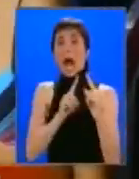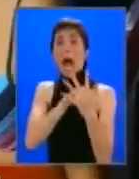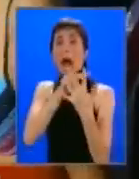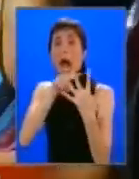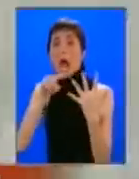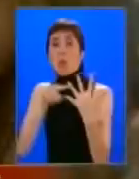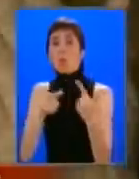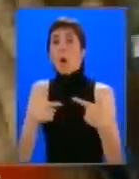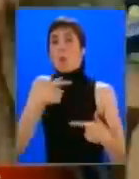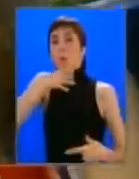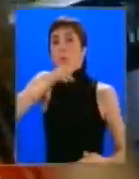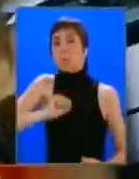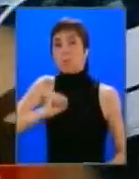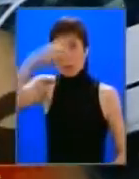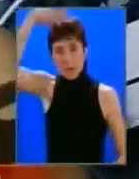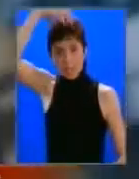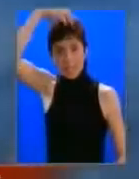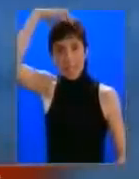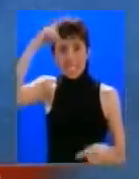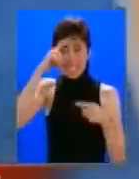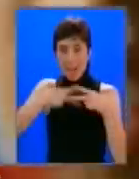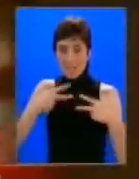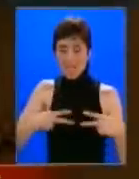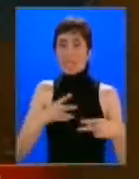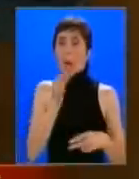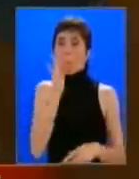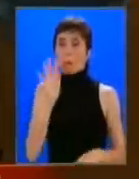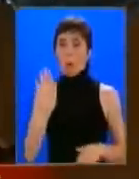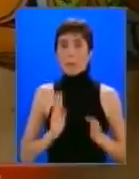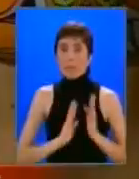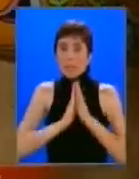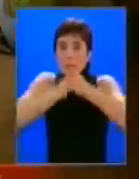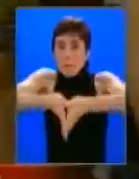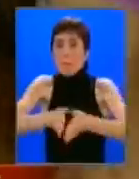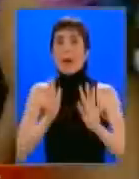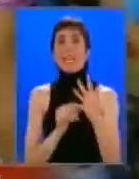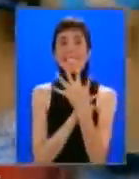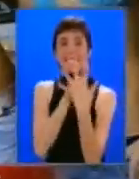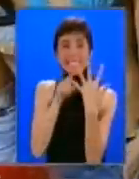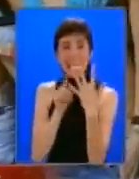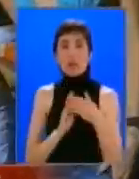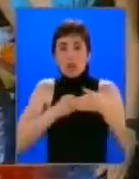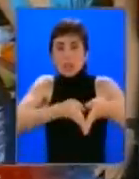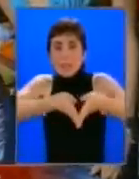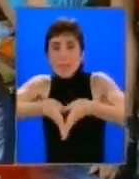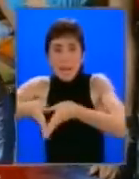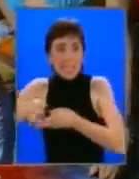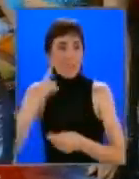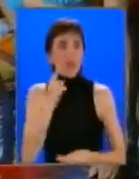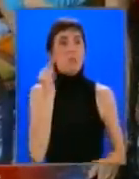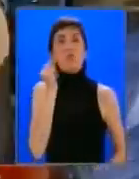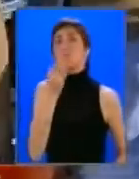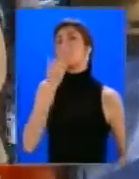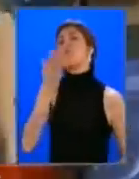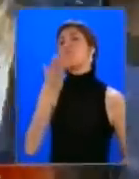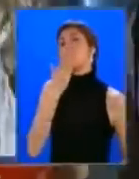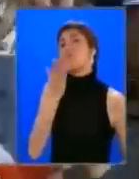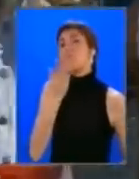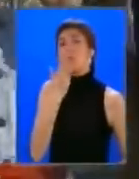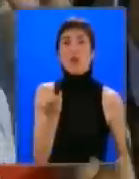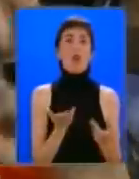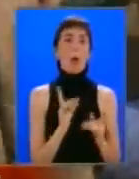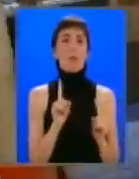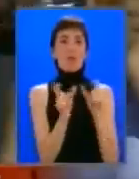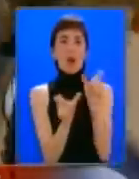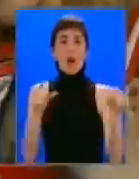la afortunada reina de Viña y prometen un piscinazo de 5, parece. Ahí las vemos tirando besos a la cámara. ¿Cómo no van